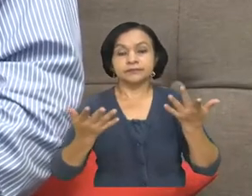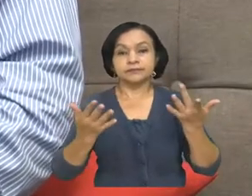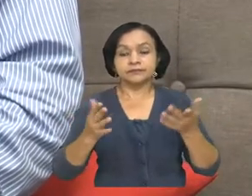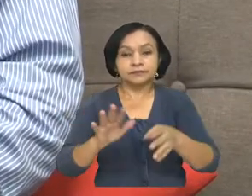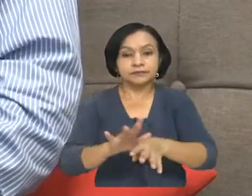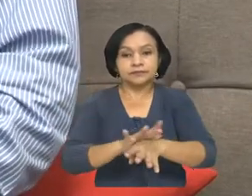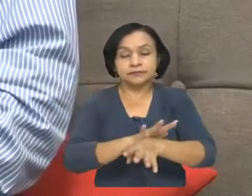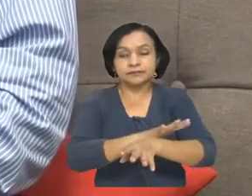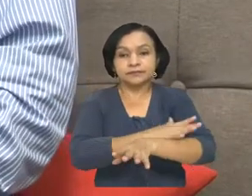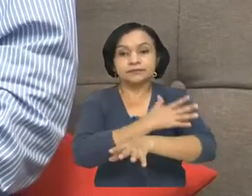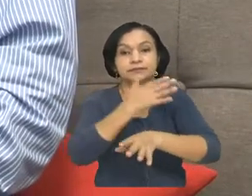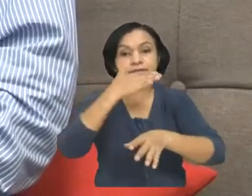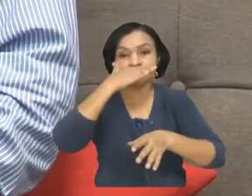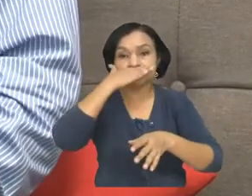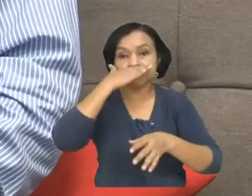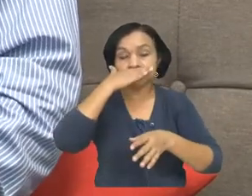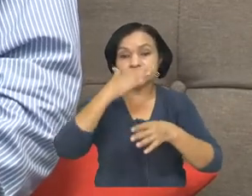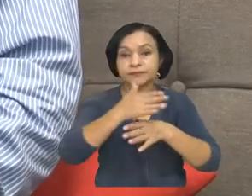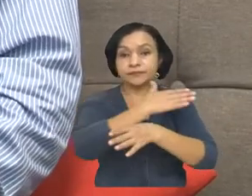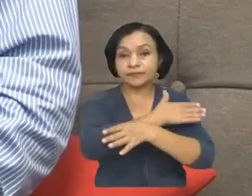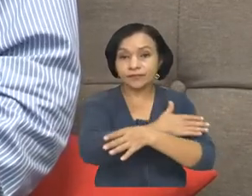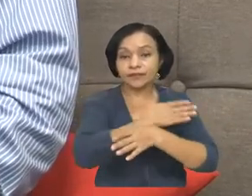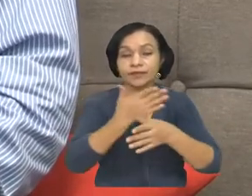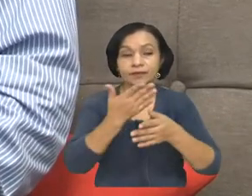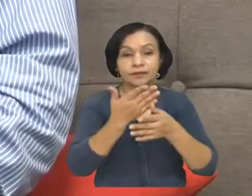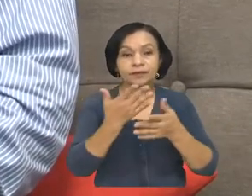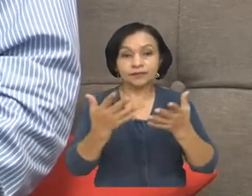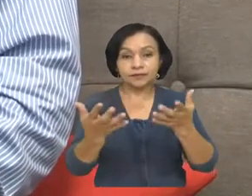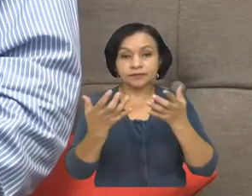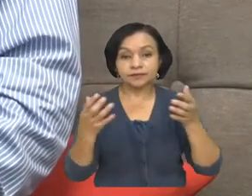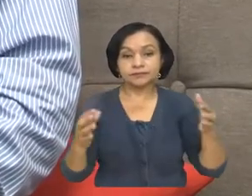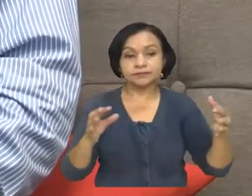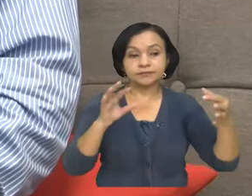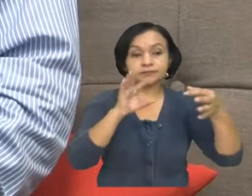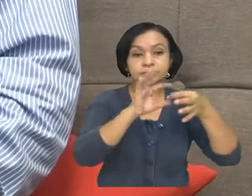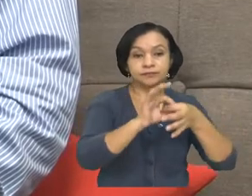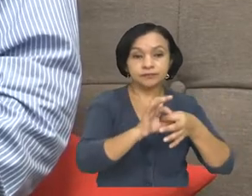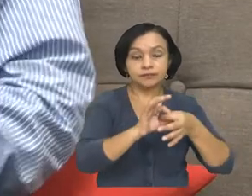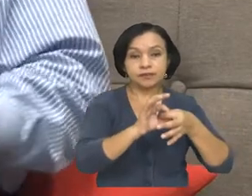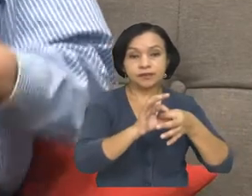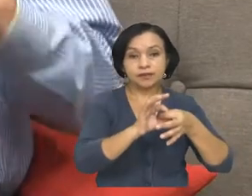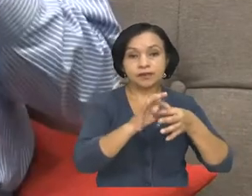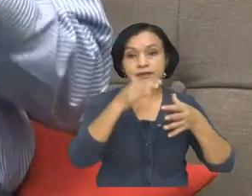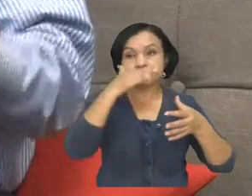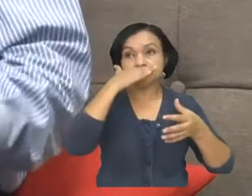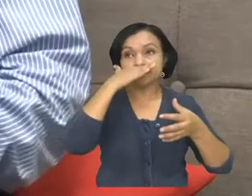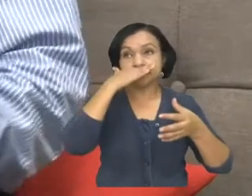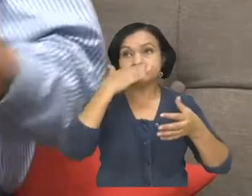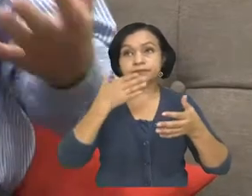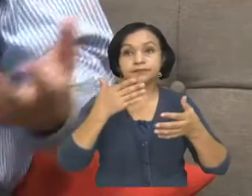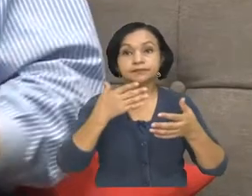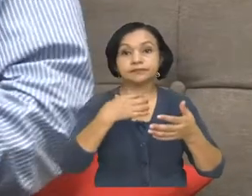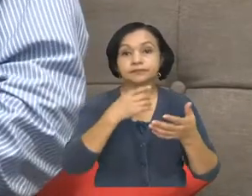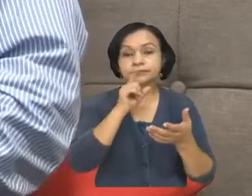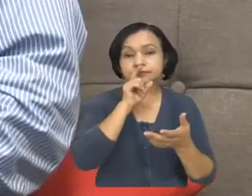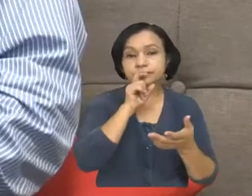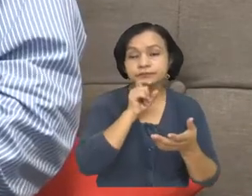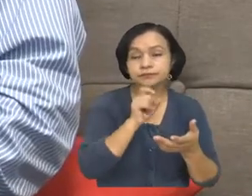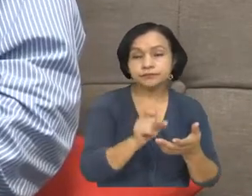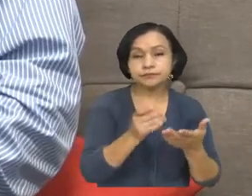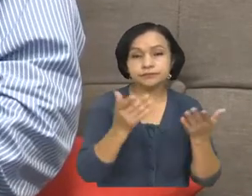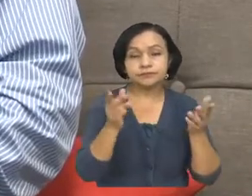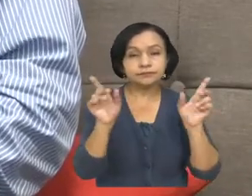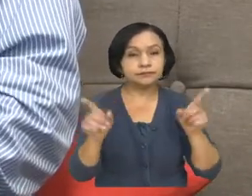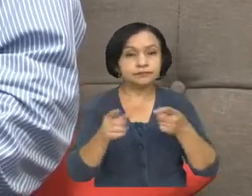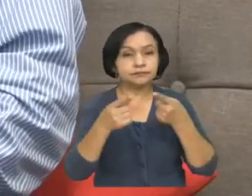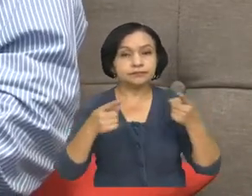la lucha pues nos motivó a incorporarnos, aun cuando tal vez nuestra pasión era la